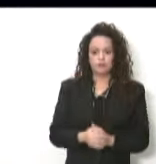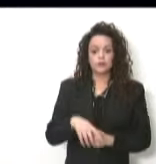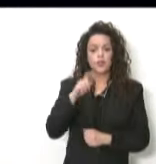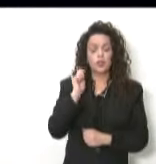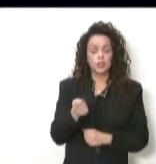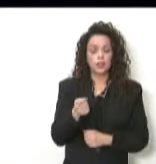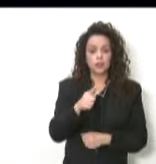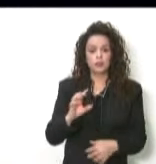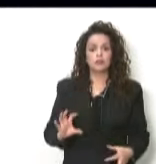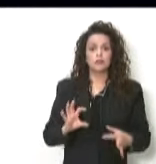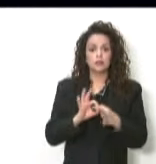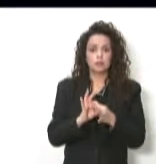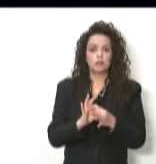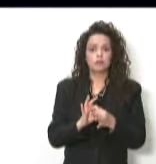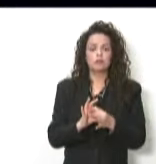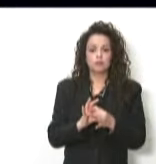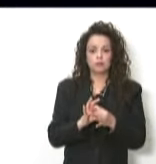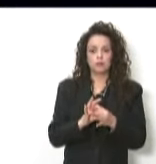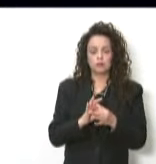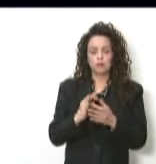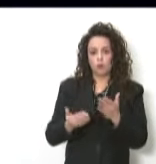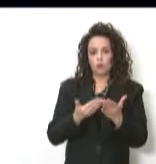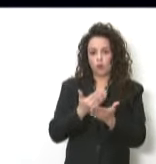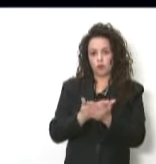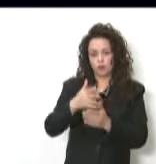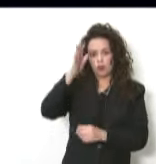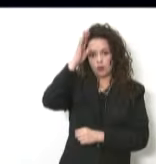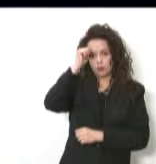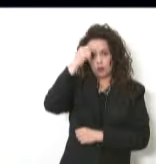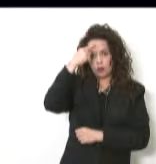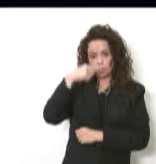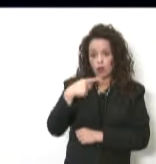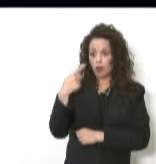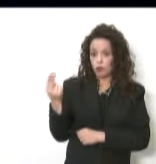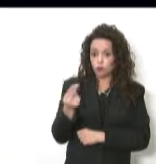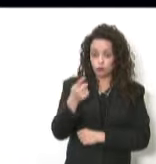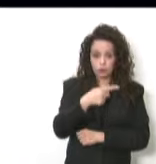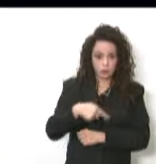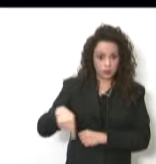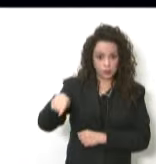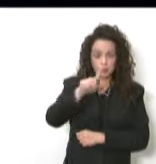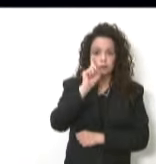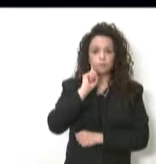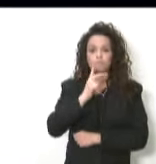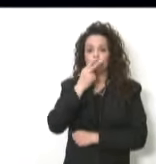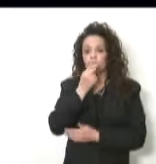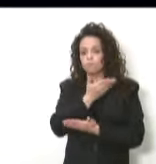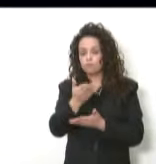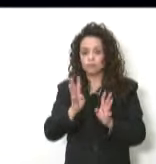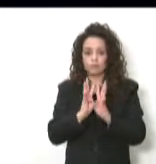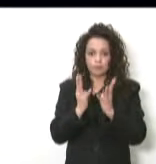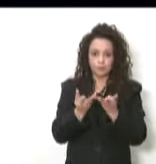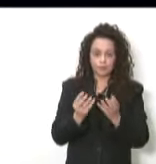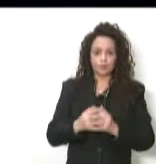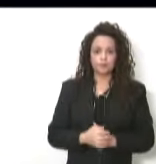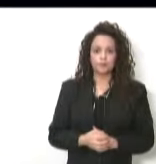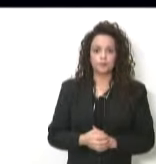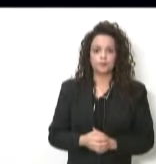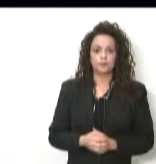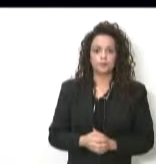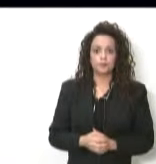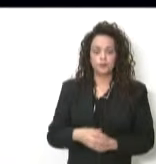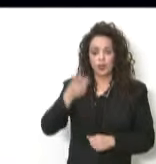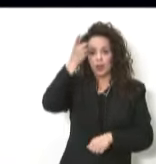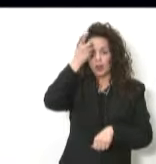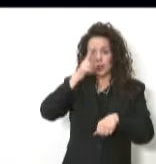relacionado con el proyecto de acuerdo mediante el cual se somete a su consideración, señoras y señores comisionados, instruir al